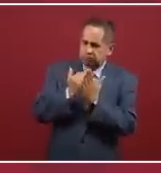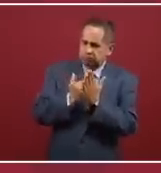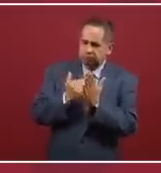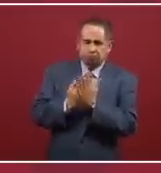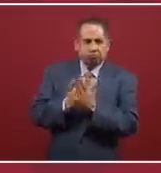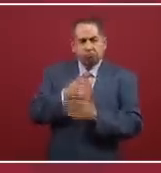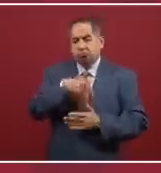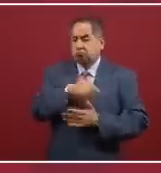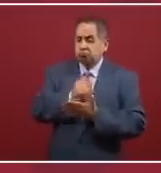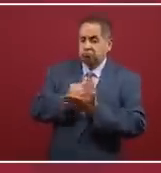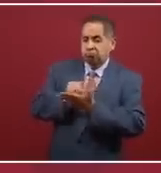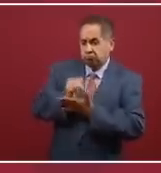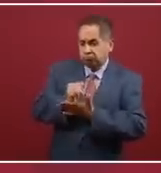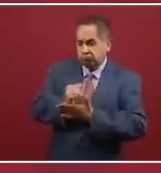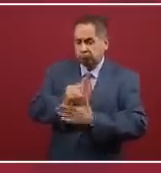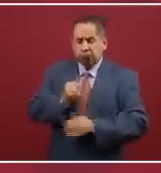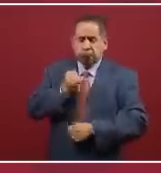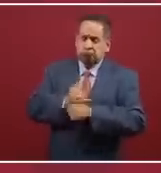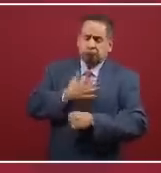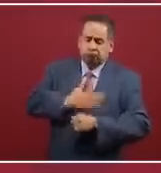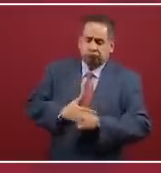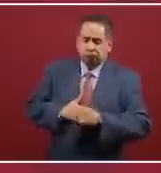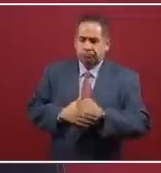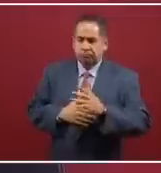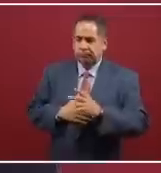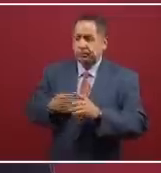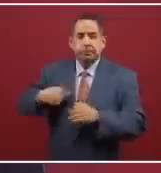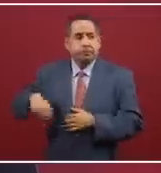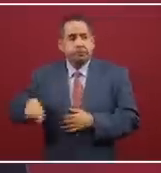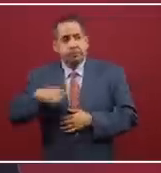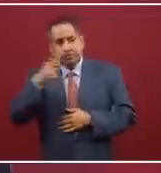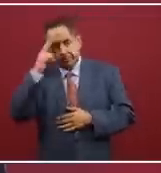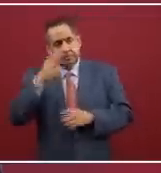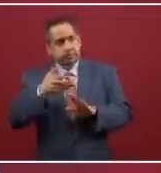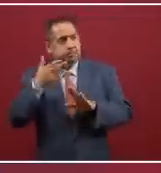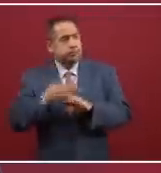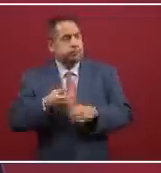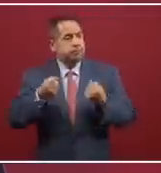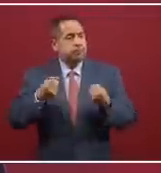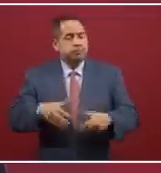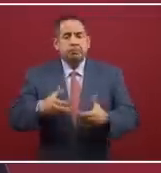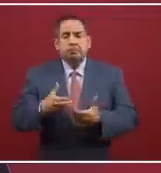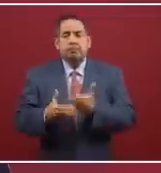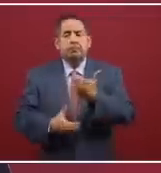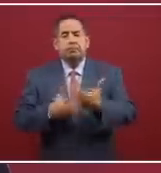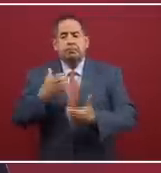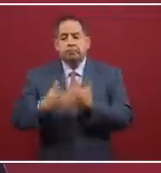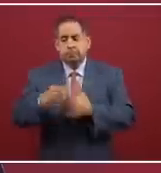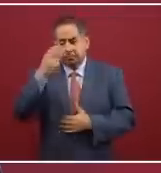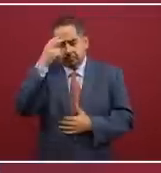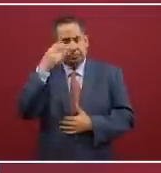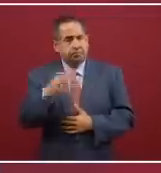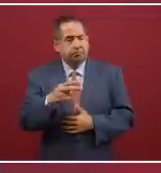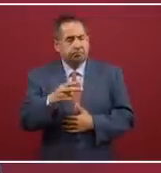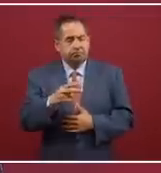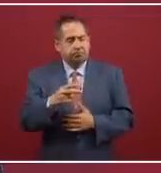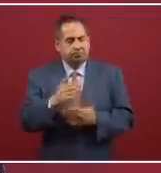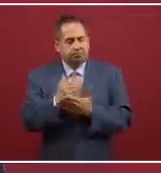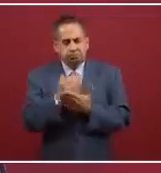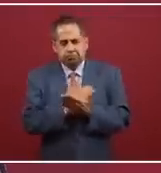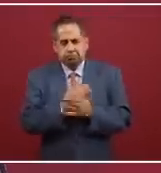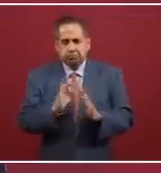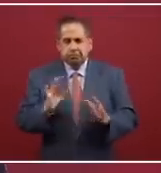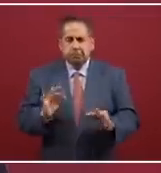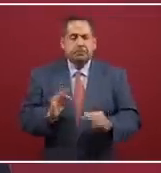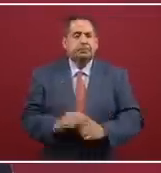unilaterales injustas que afecten al comercio con ese país